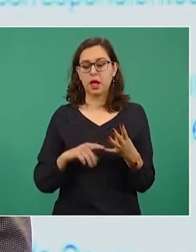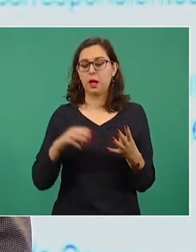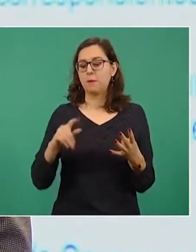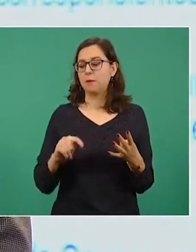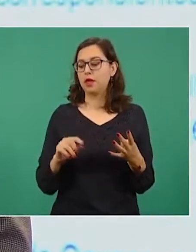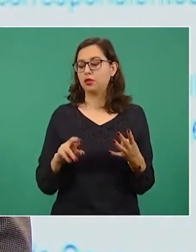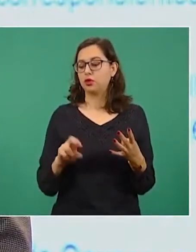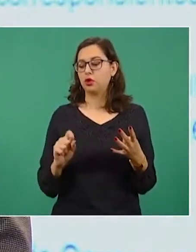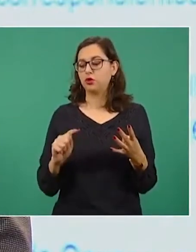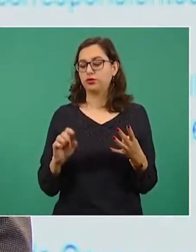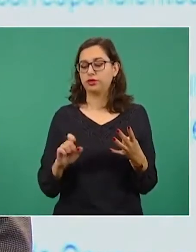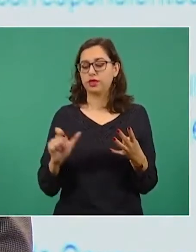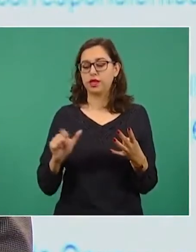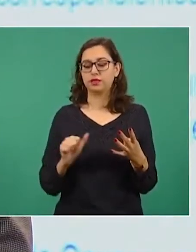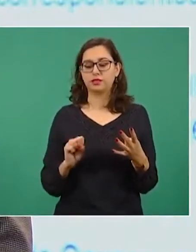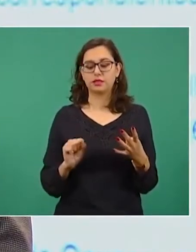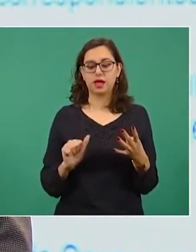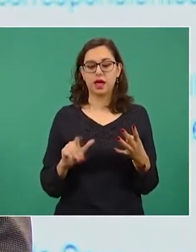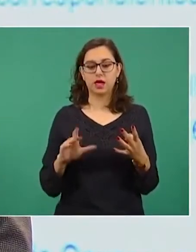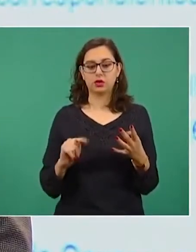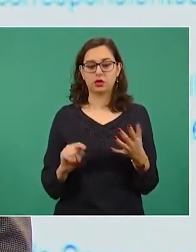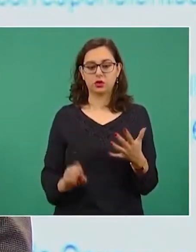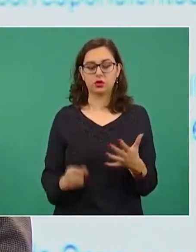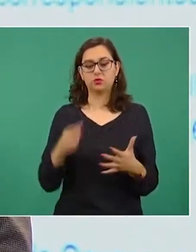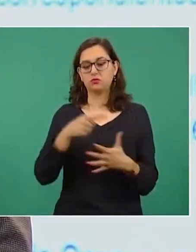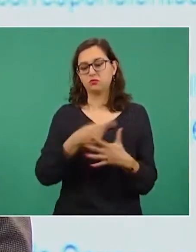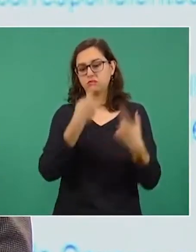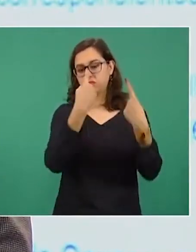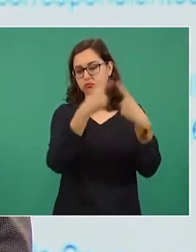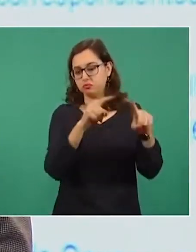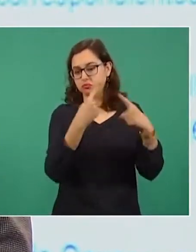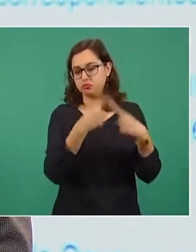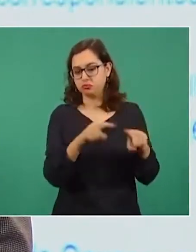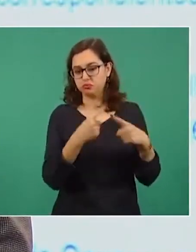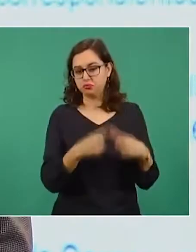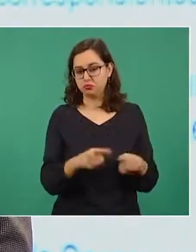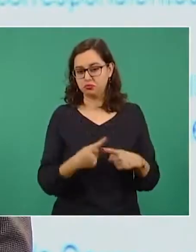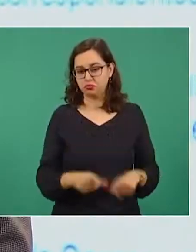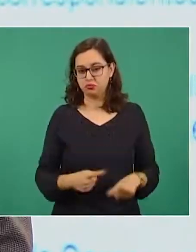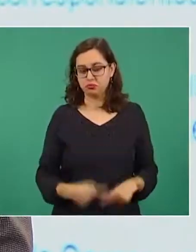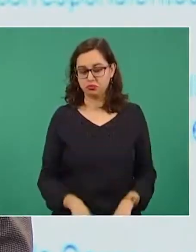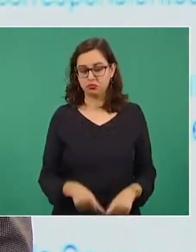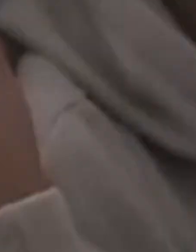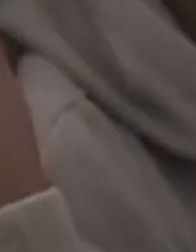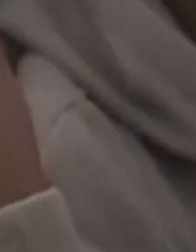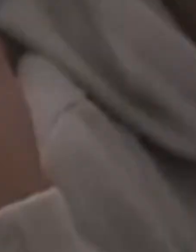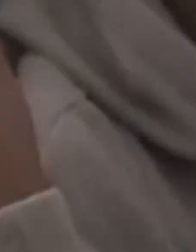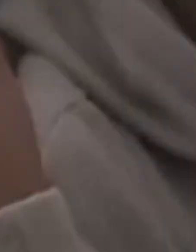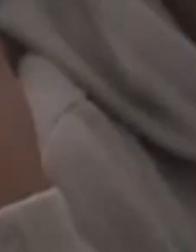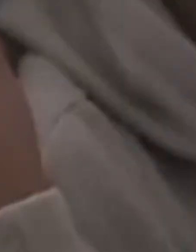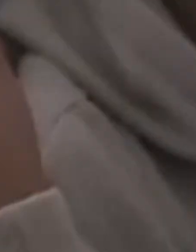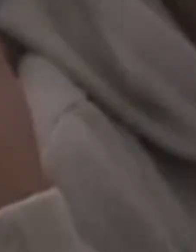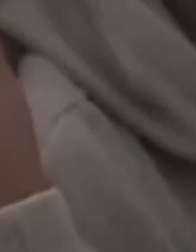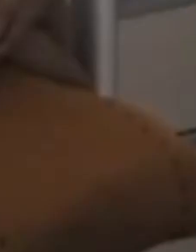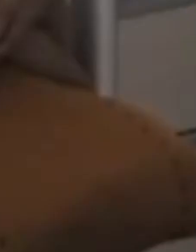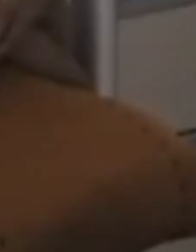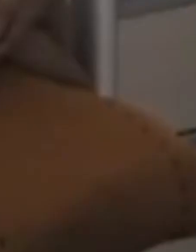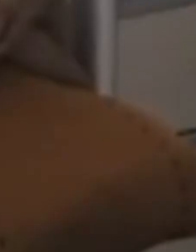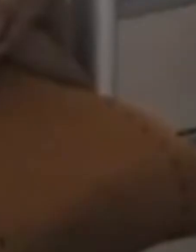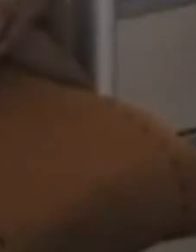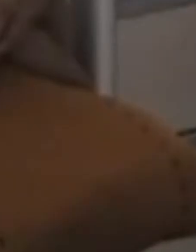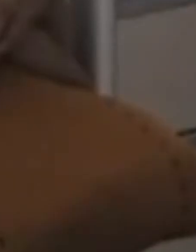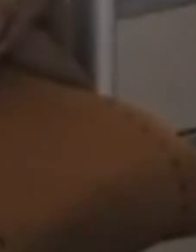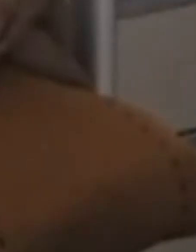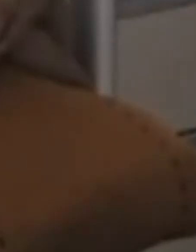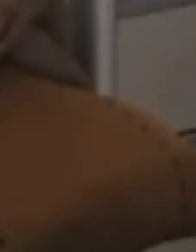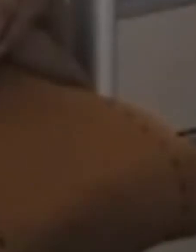50 y 500 miligramos, bleomicina, epirubicina, danubrubicina y oxipalatina. No obstante, padres de niños con